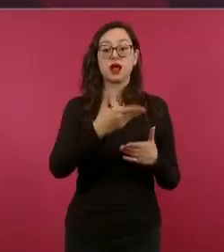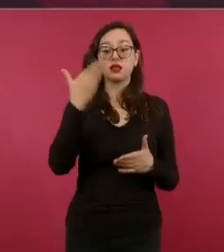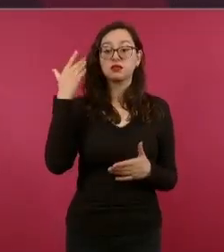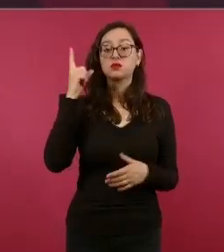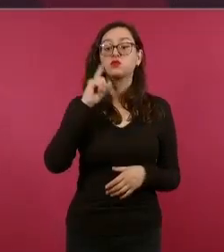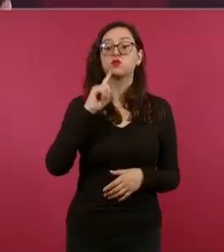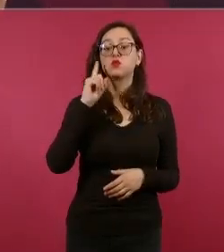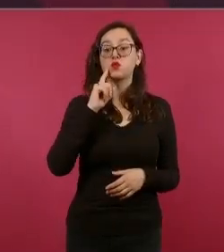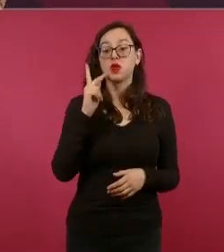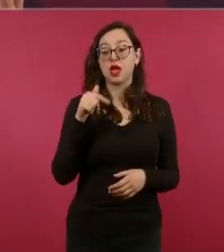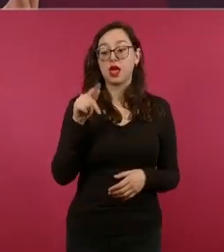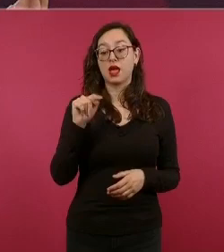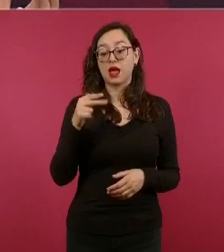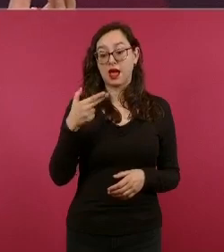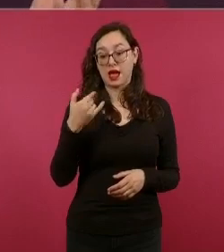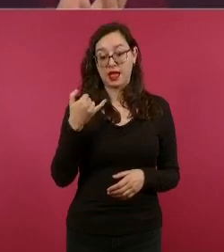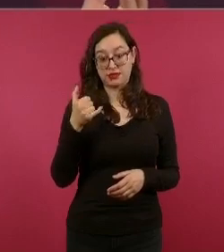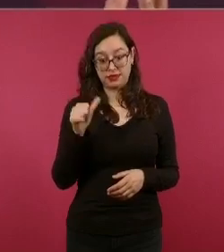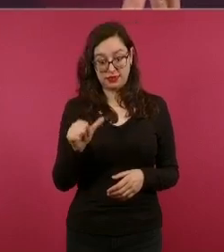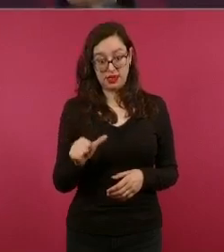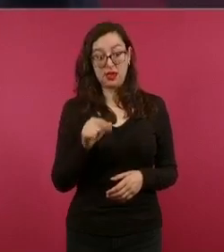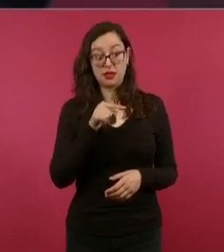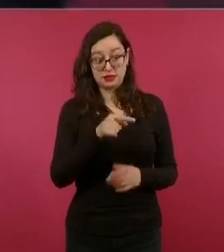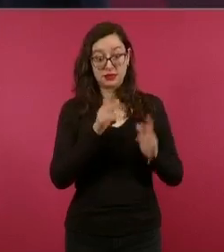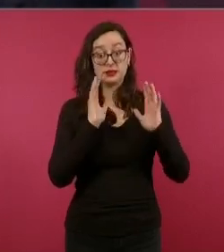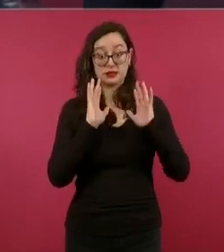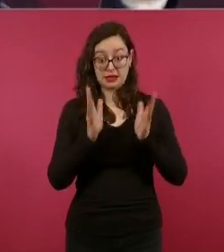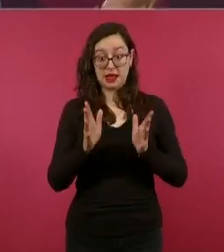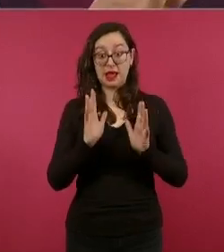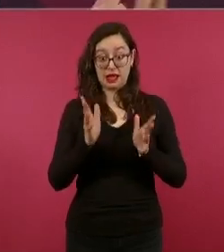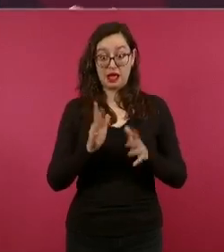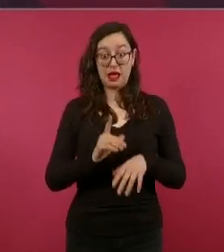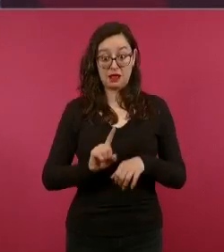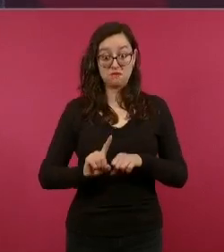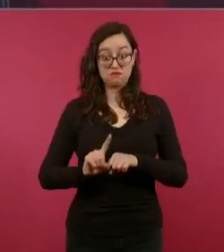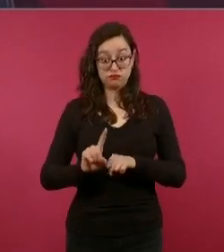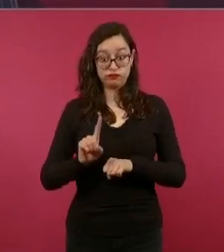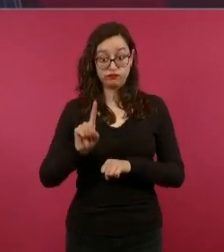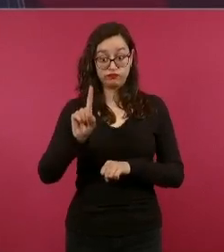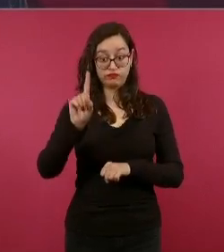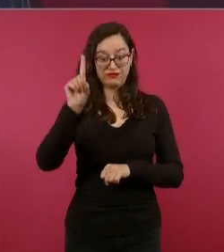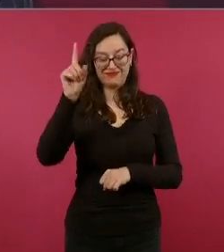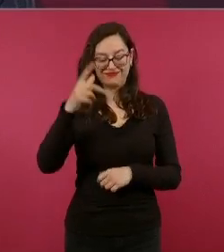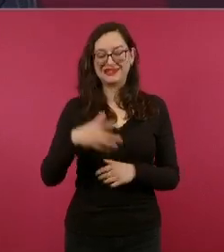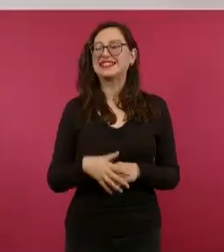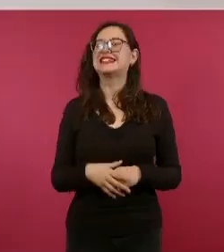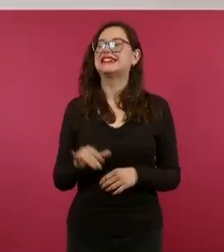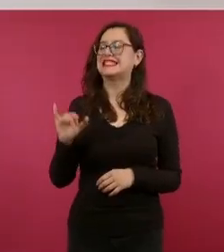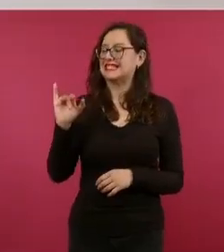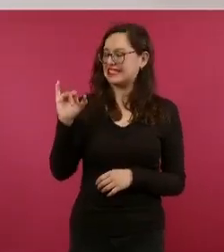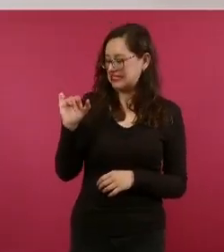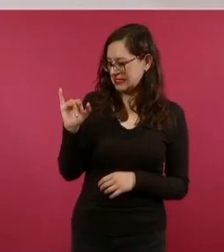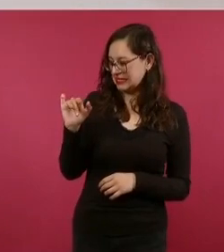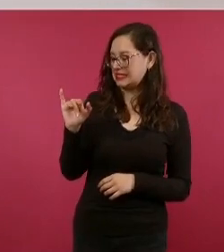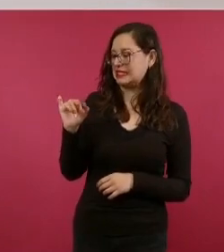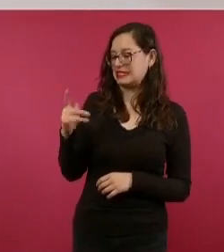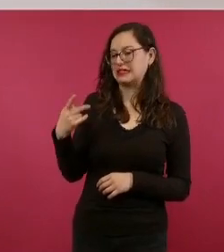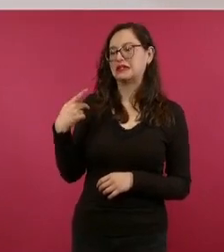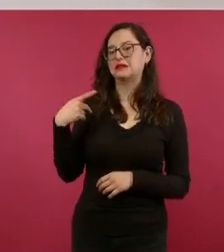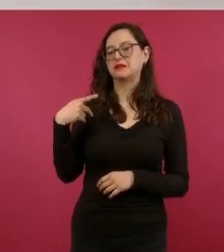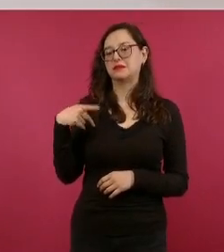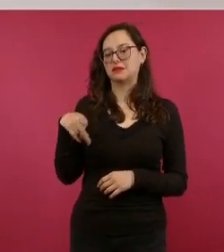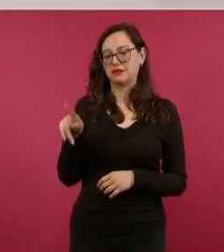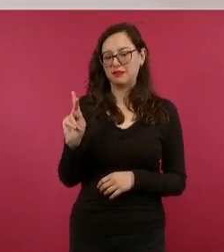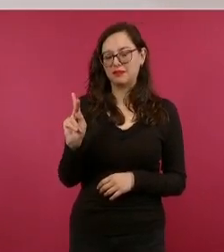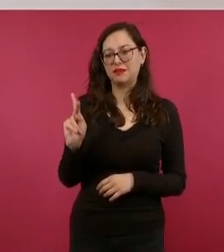me comentaron que sí en el espacio, pero vamos a decir en el entorno.